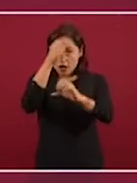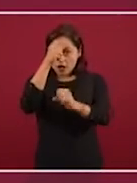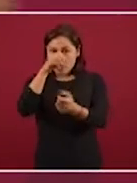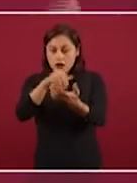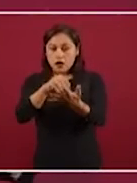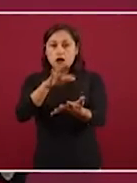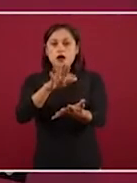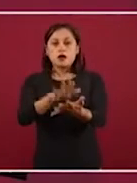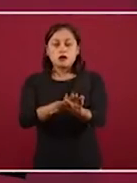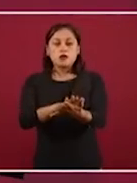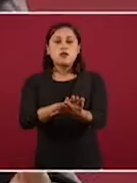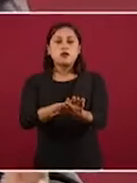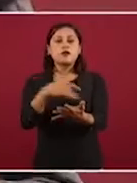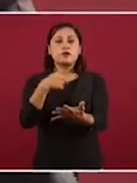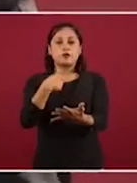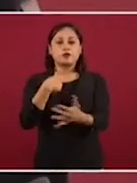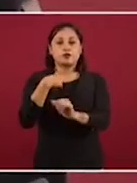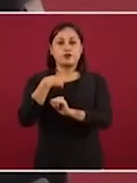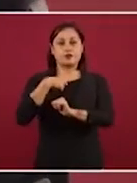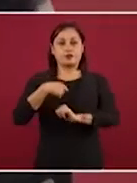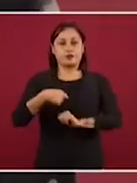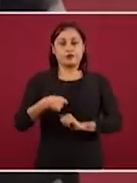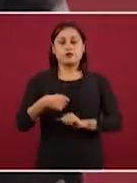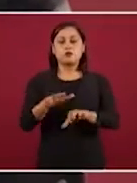entre la Comisión Federal